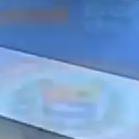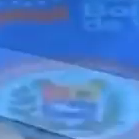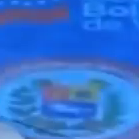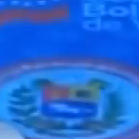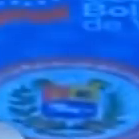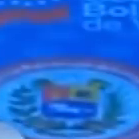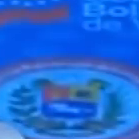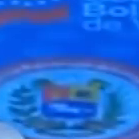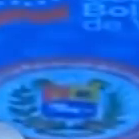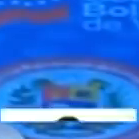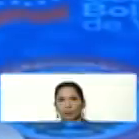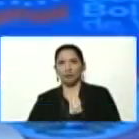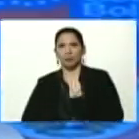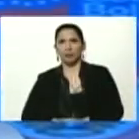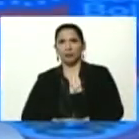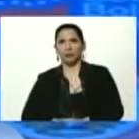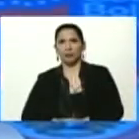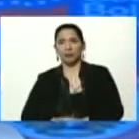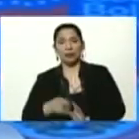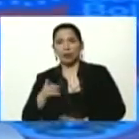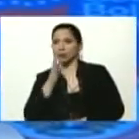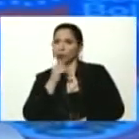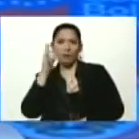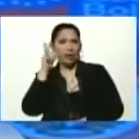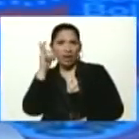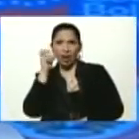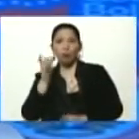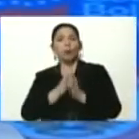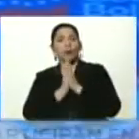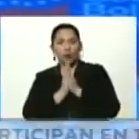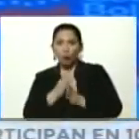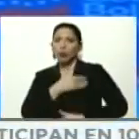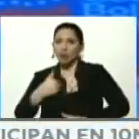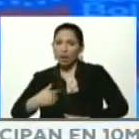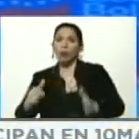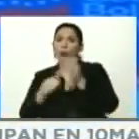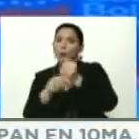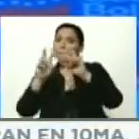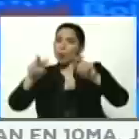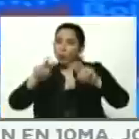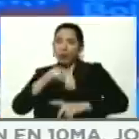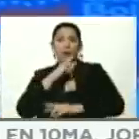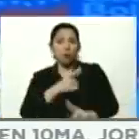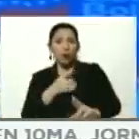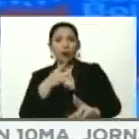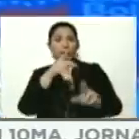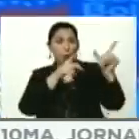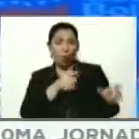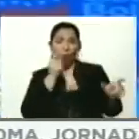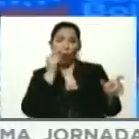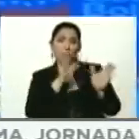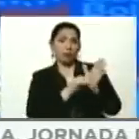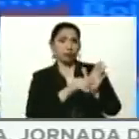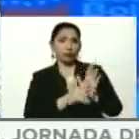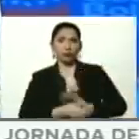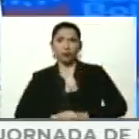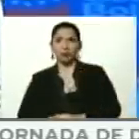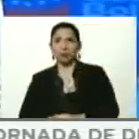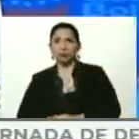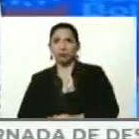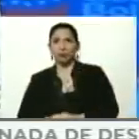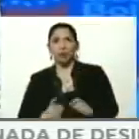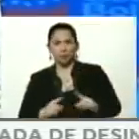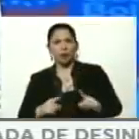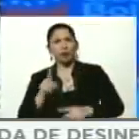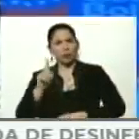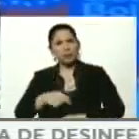Ese no era el audio. Yo pido que lo consigan, por favor. La respuesta de este usurpador. Pero está